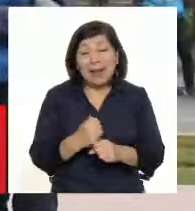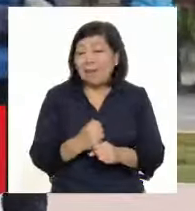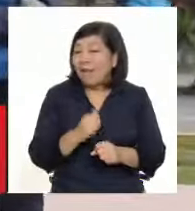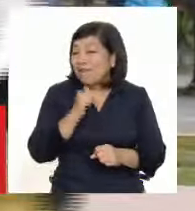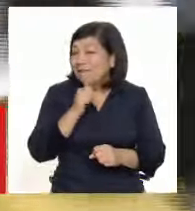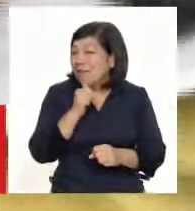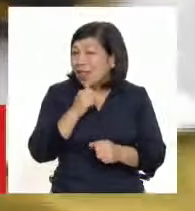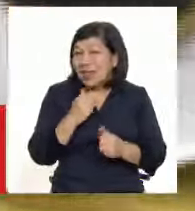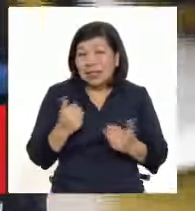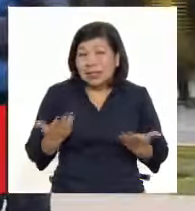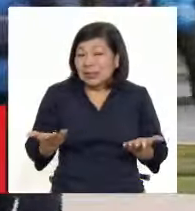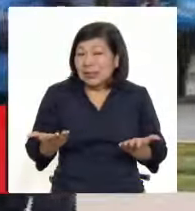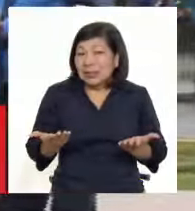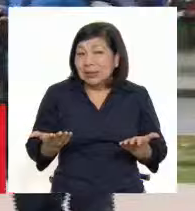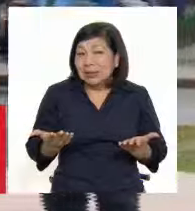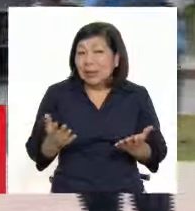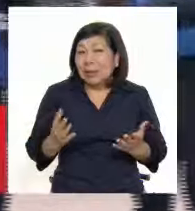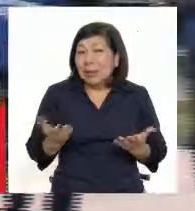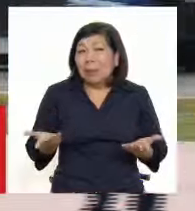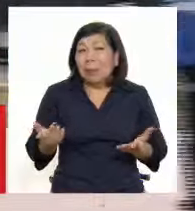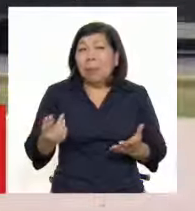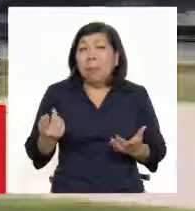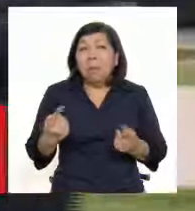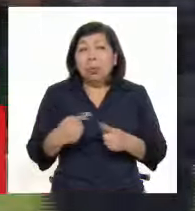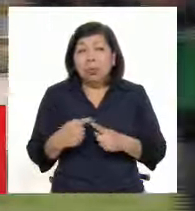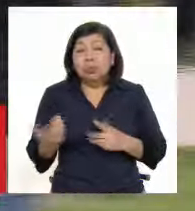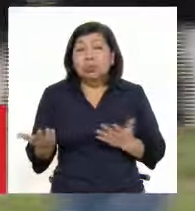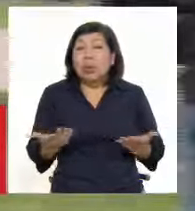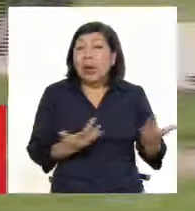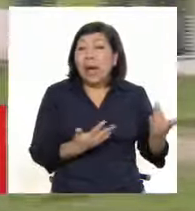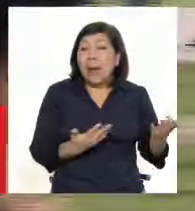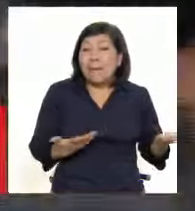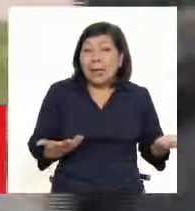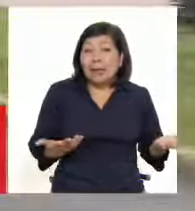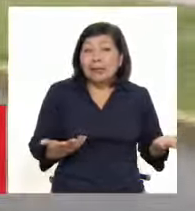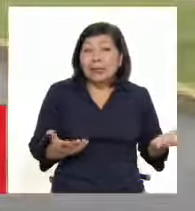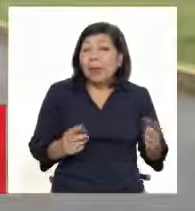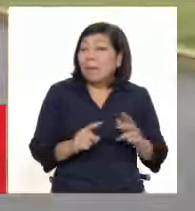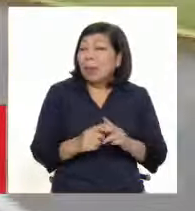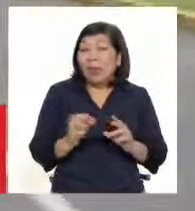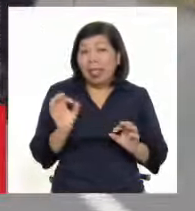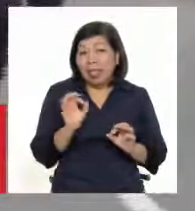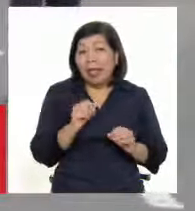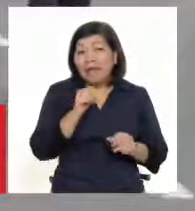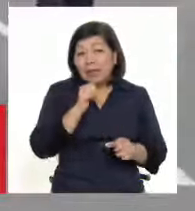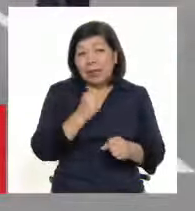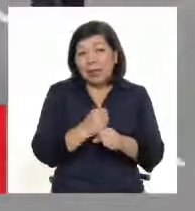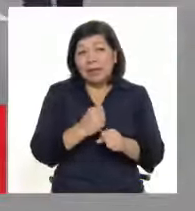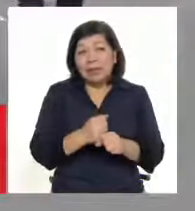obras, simplemente hay un encendido y apagado de máquinas continuas, pero aún no se da inicio.